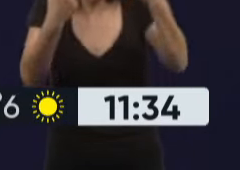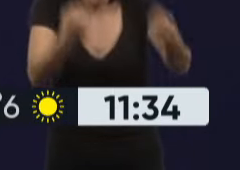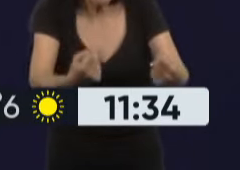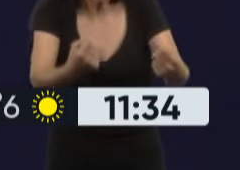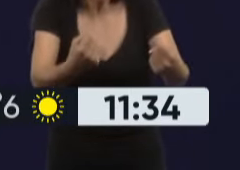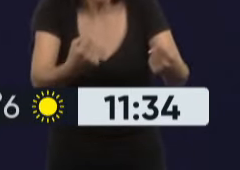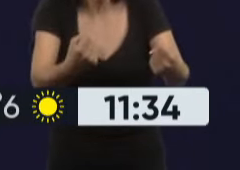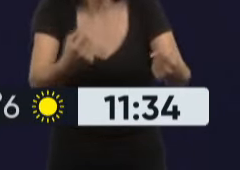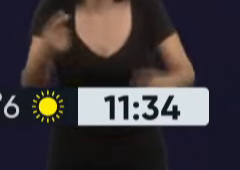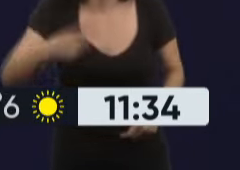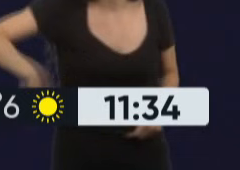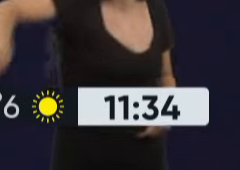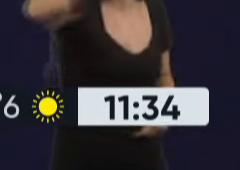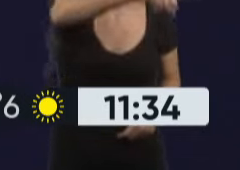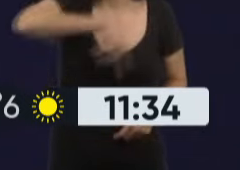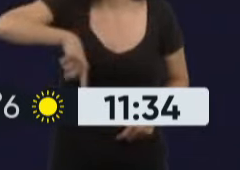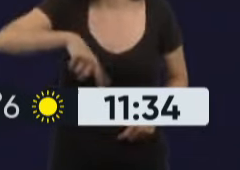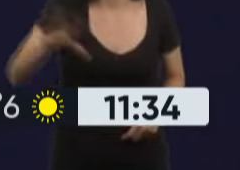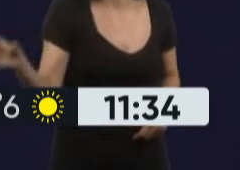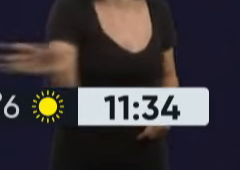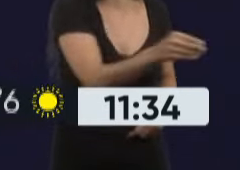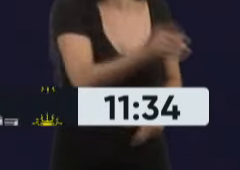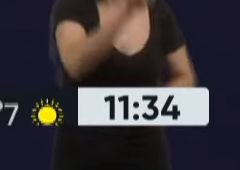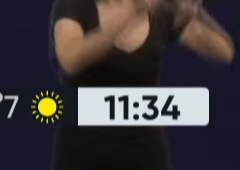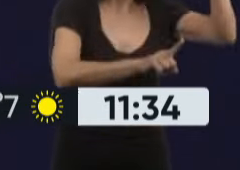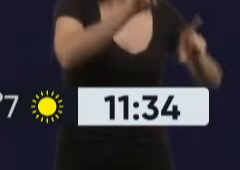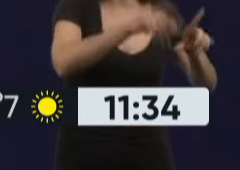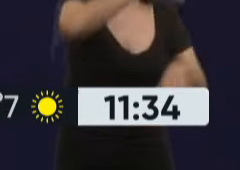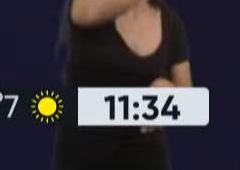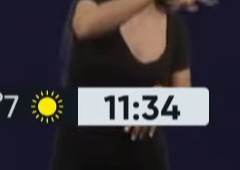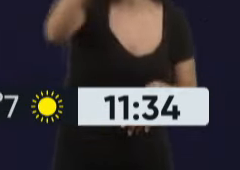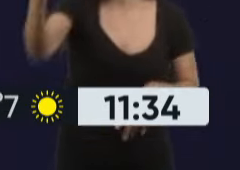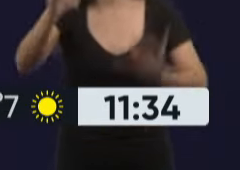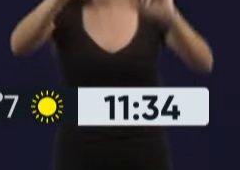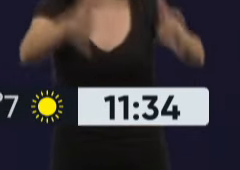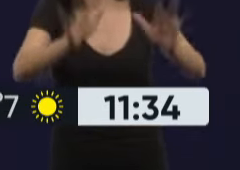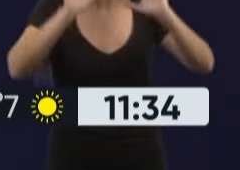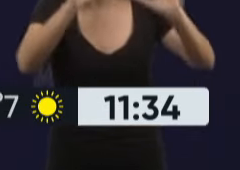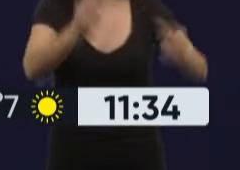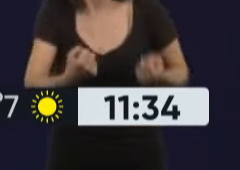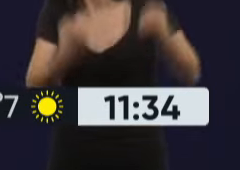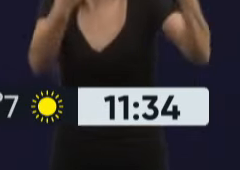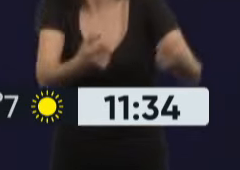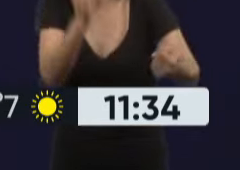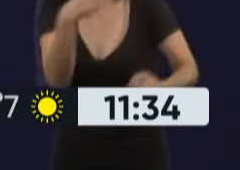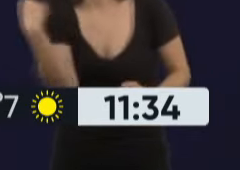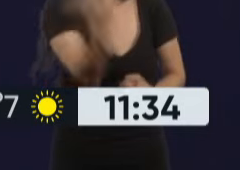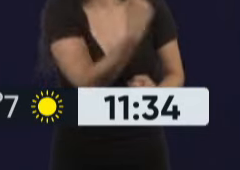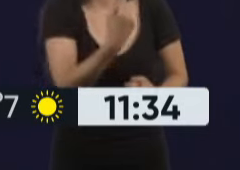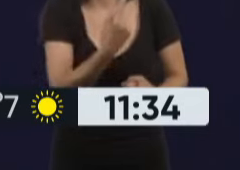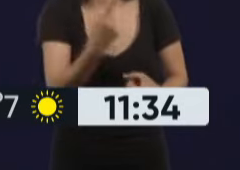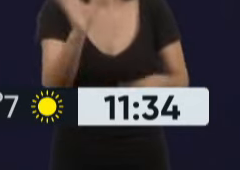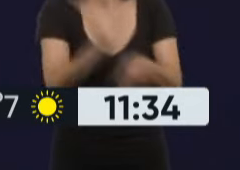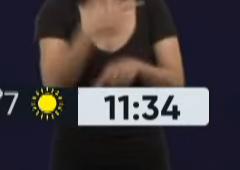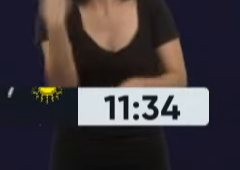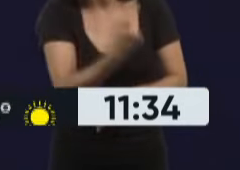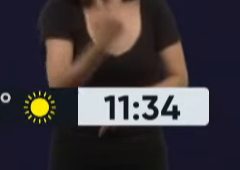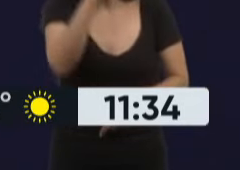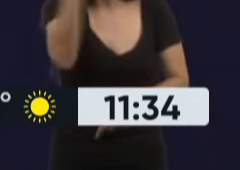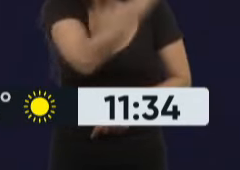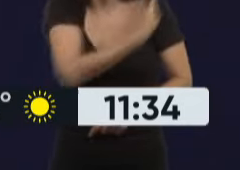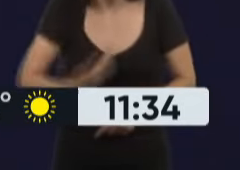todos algunos en mayor medida otros en menor medida y el esfuerzo que hemos hecho desde el gobierno nacional Cuando nadie nos creía y